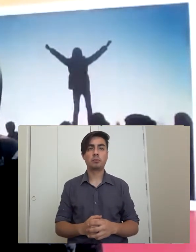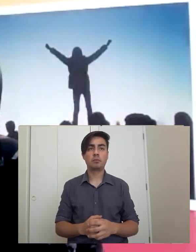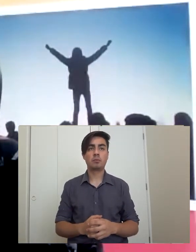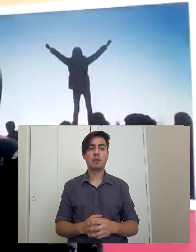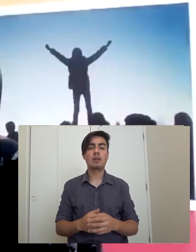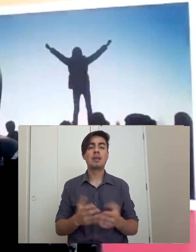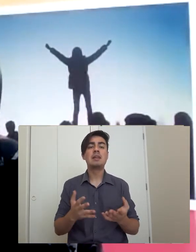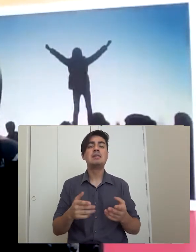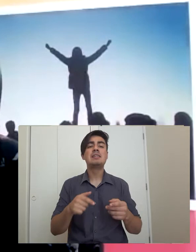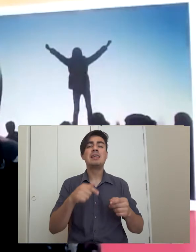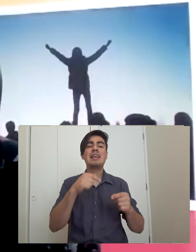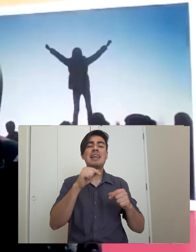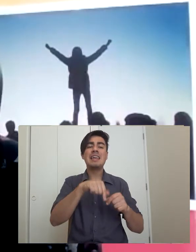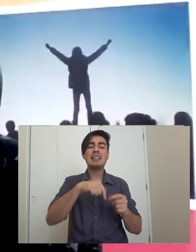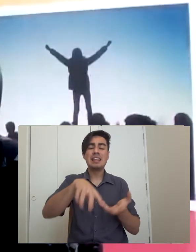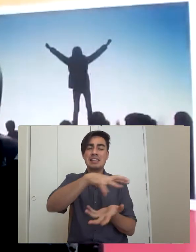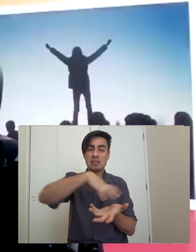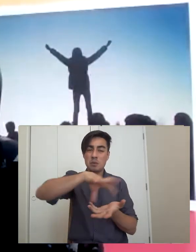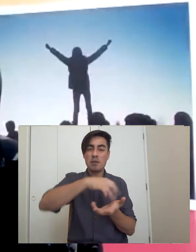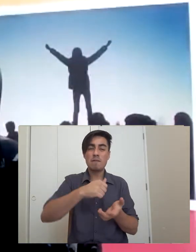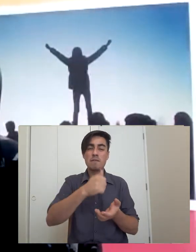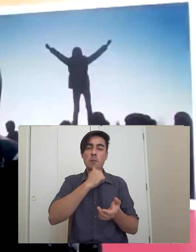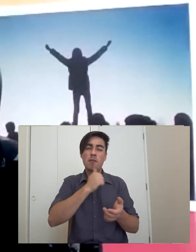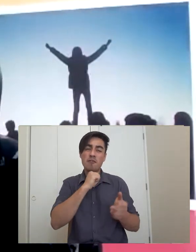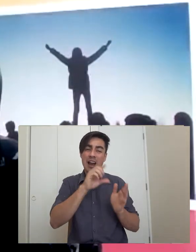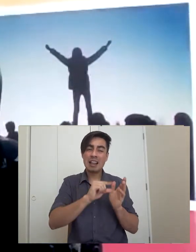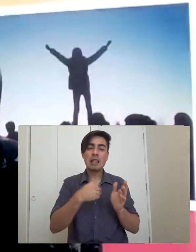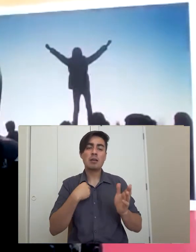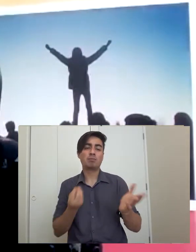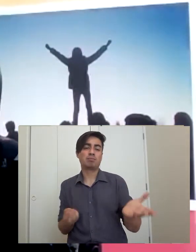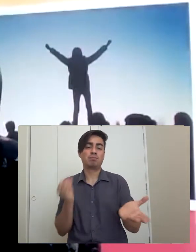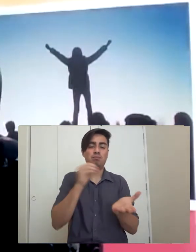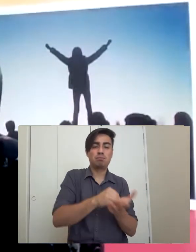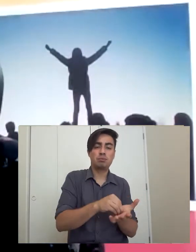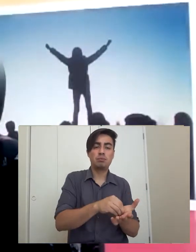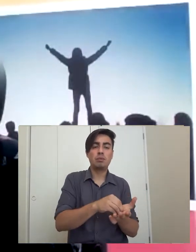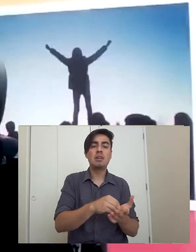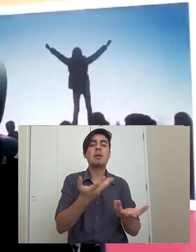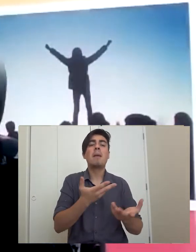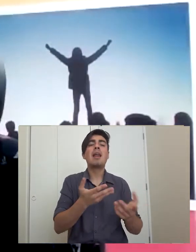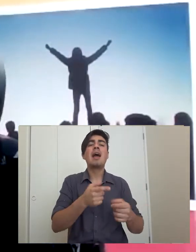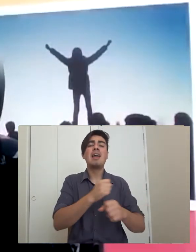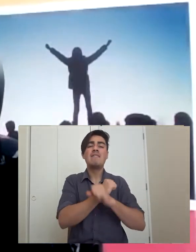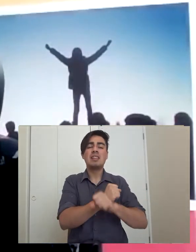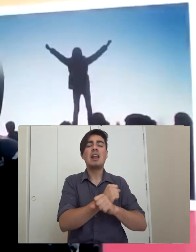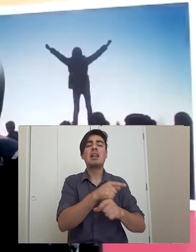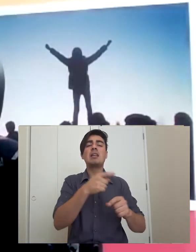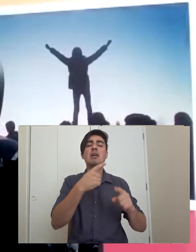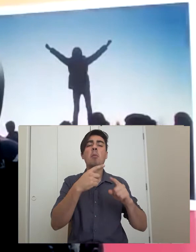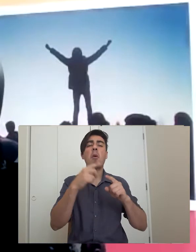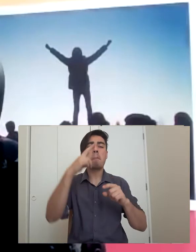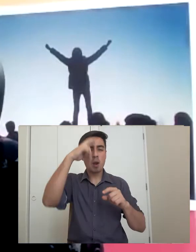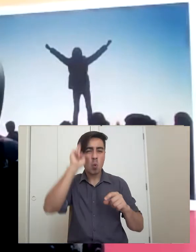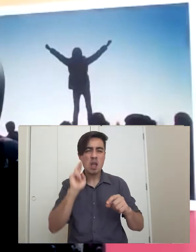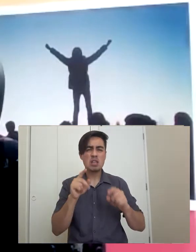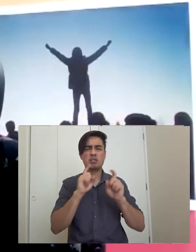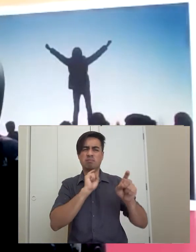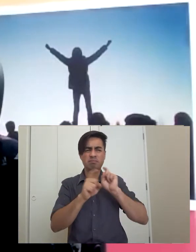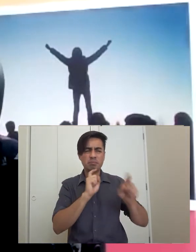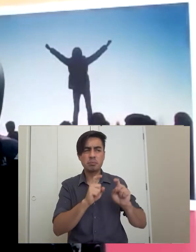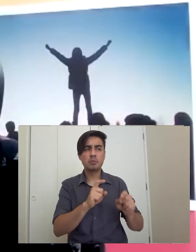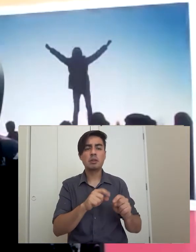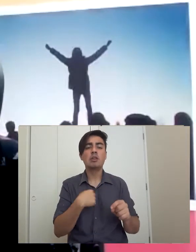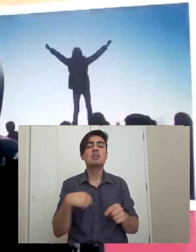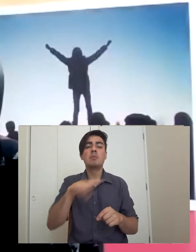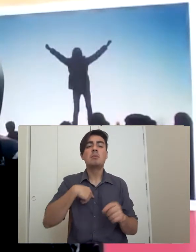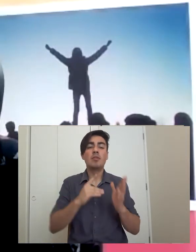es llenar esta dimensión con estas alternativas a los prejuicios. Para eso necesitamos desarrollar